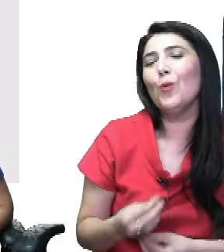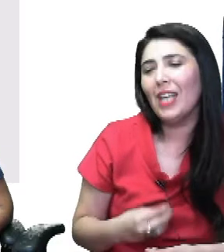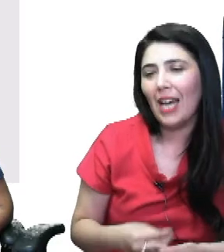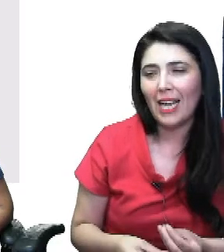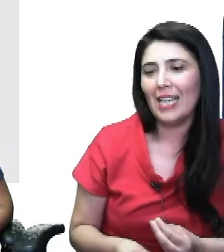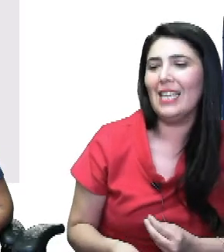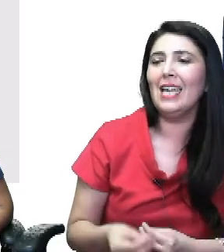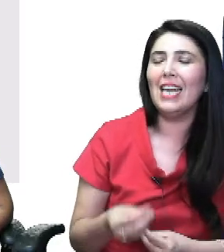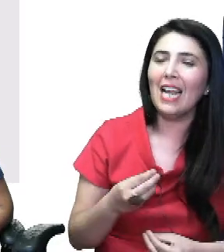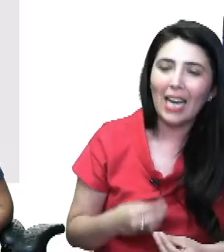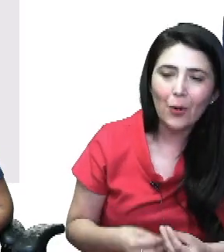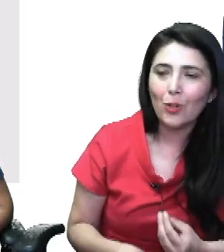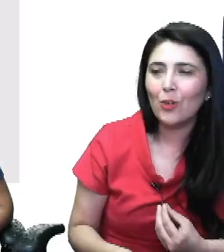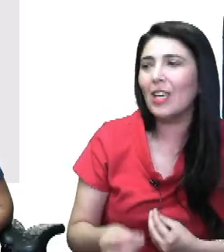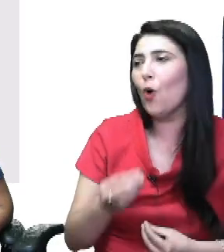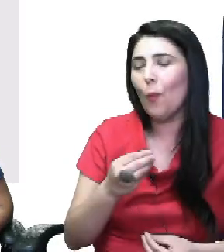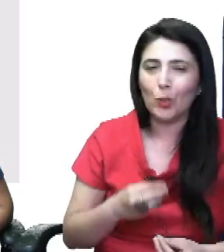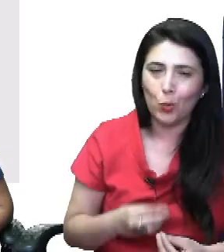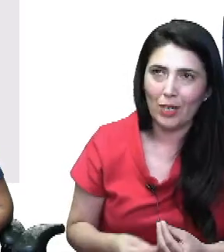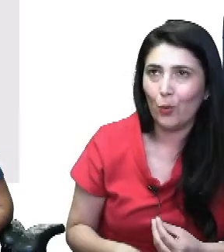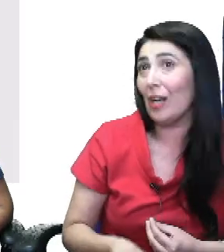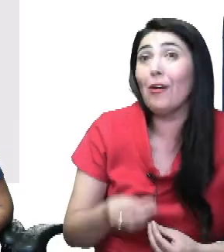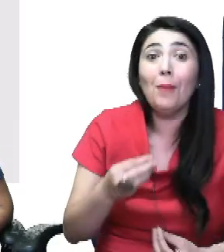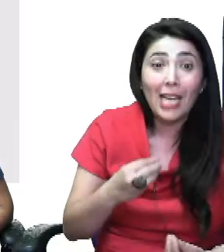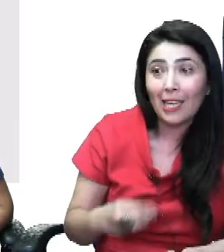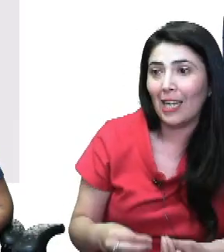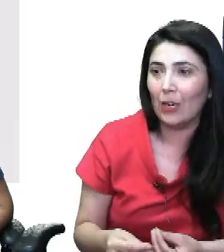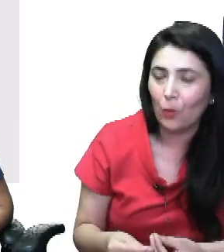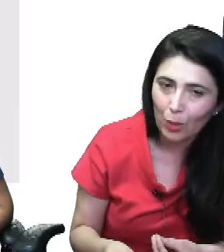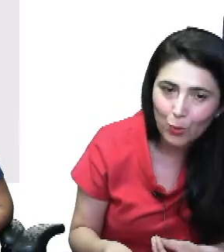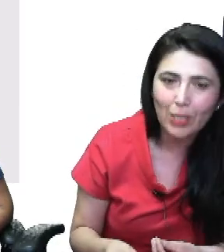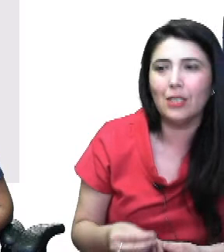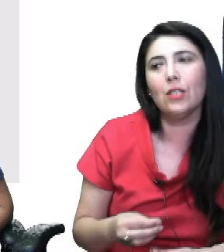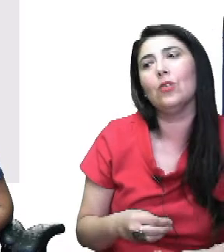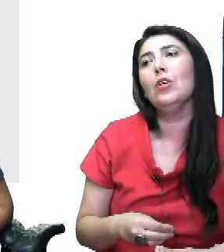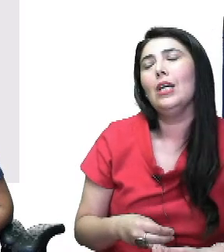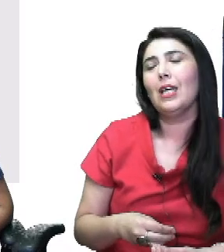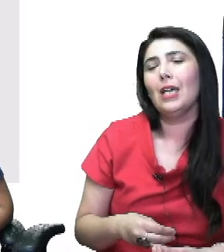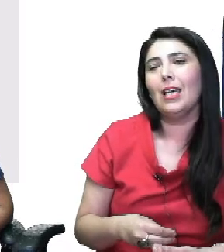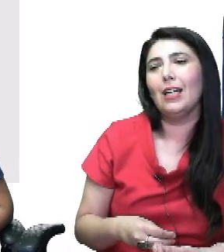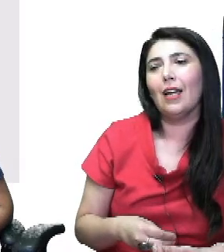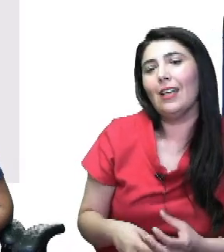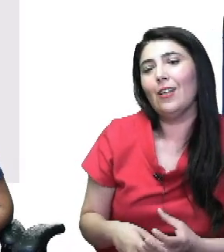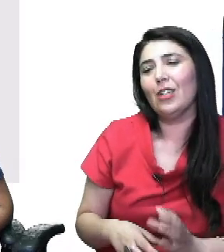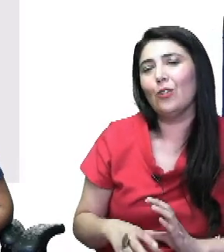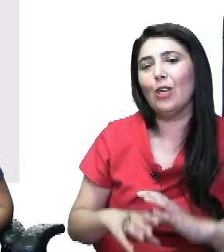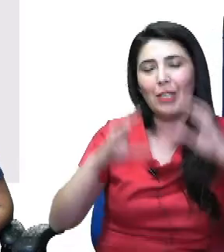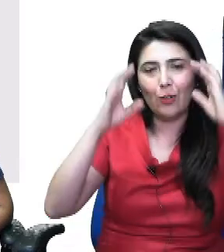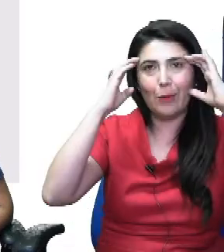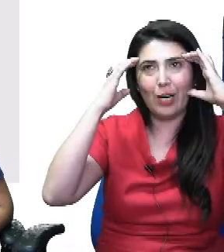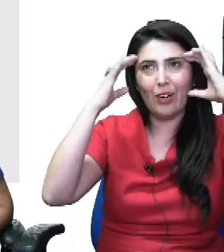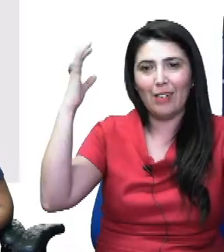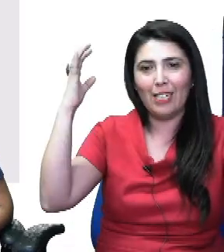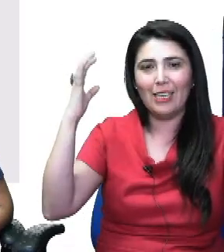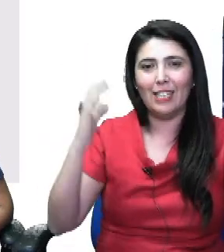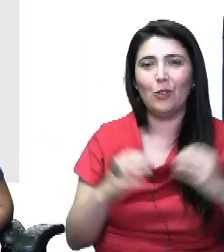una comunidad que tiene claro cómo actuar, una familia que tiene claro cómo actuar, ¿cierto? Que donde no solamente lo